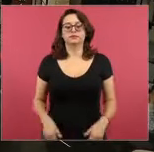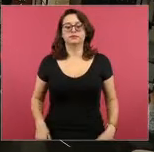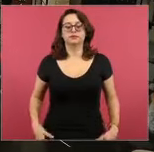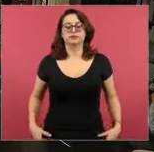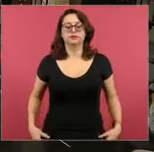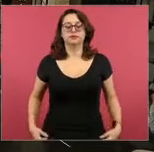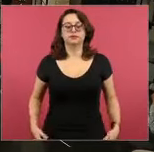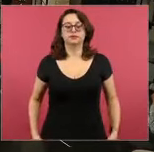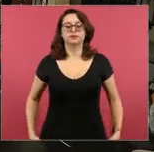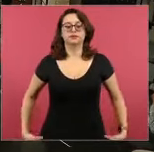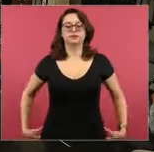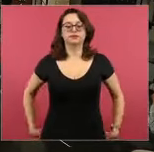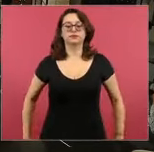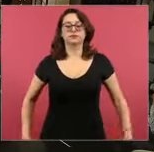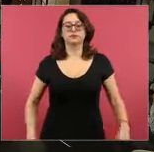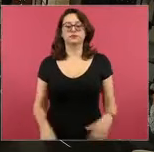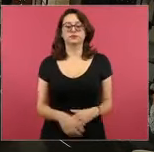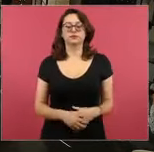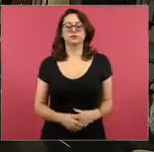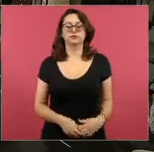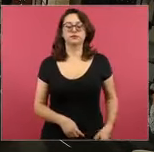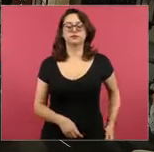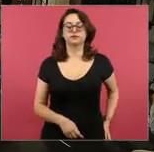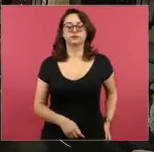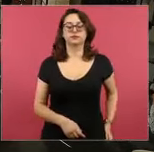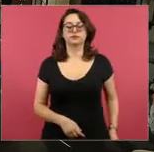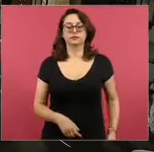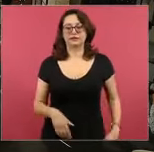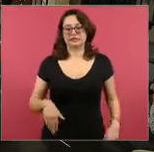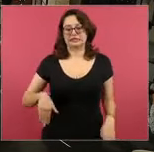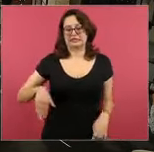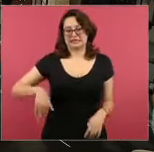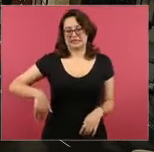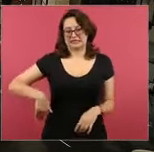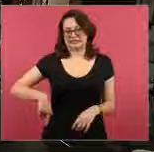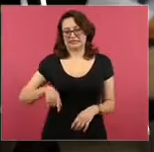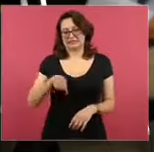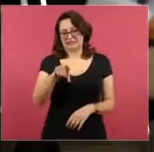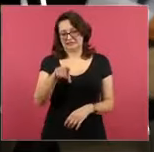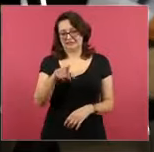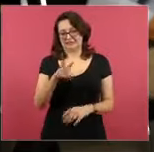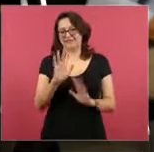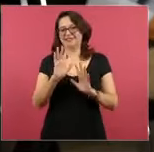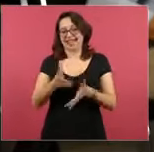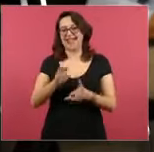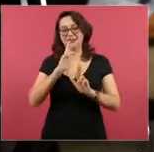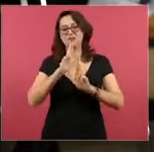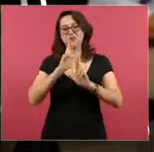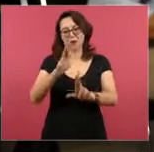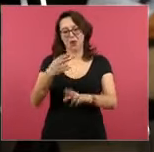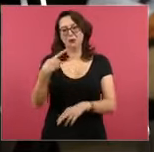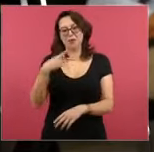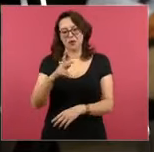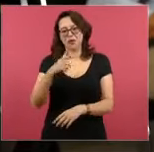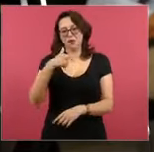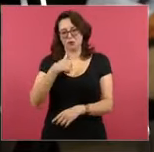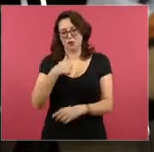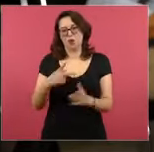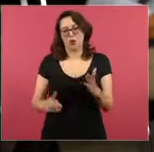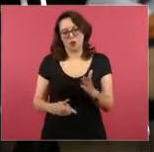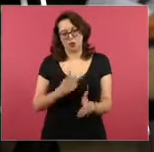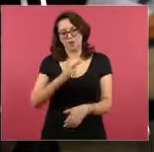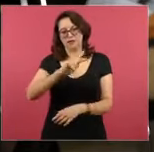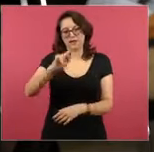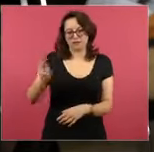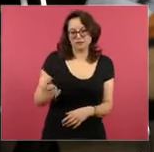voy a preguntar, pero bueno, pues hemos visto estas 2 semanas que la educación pues era integral,